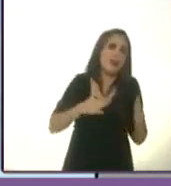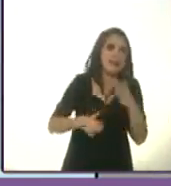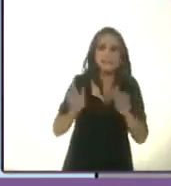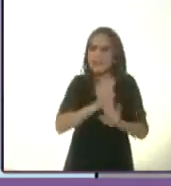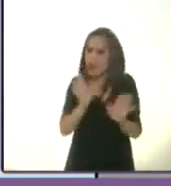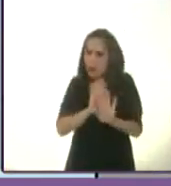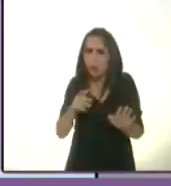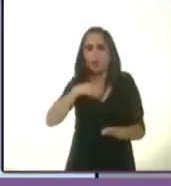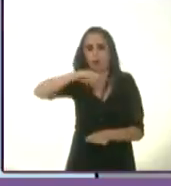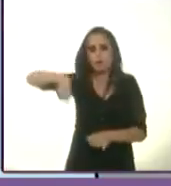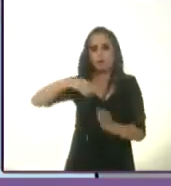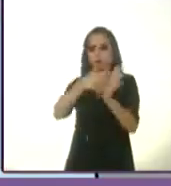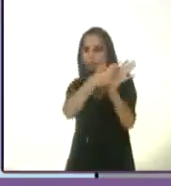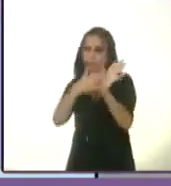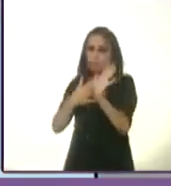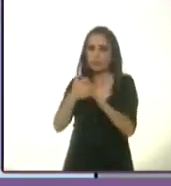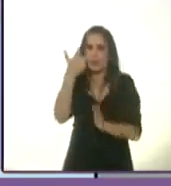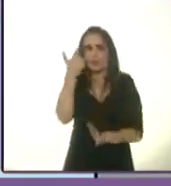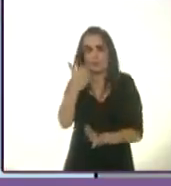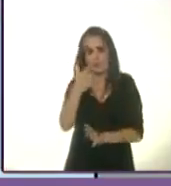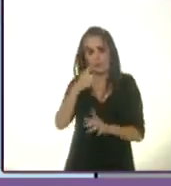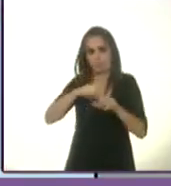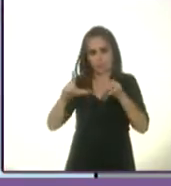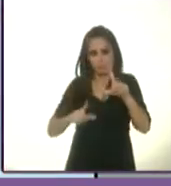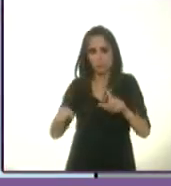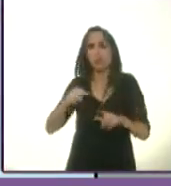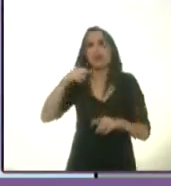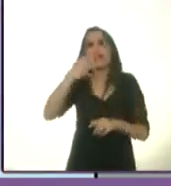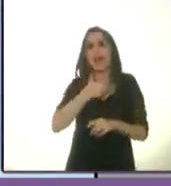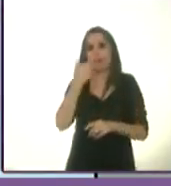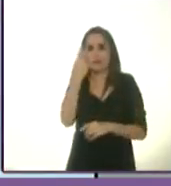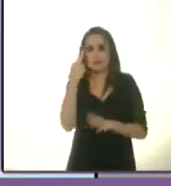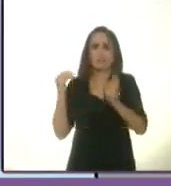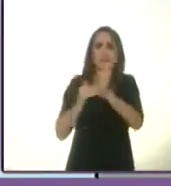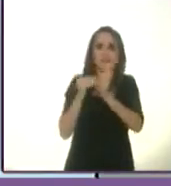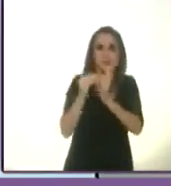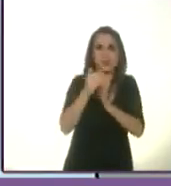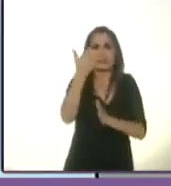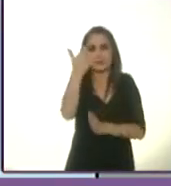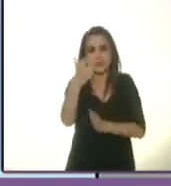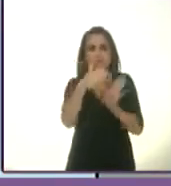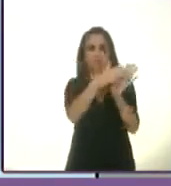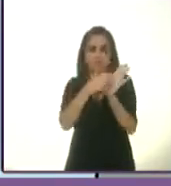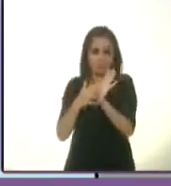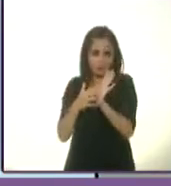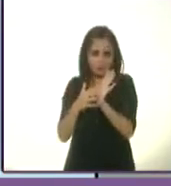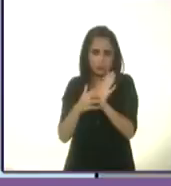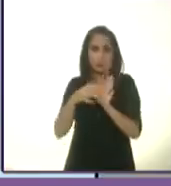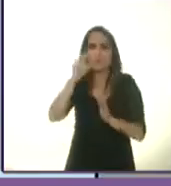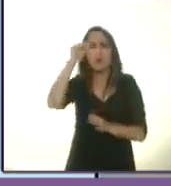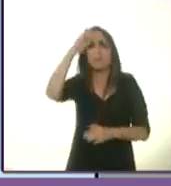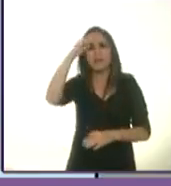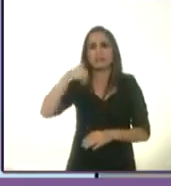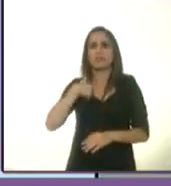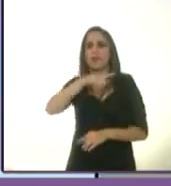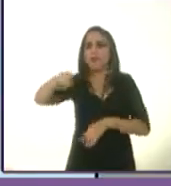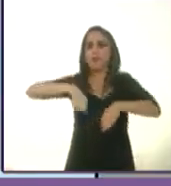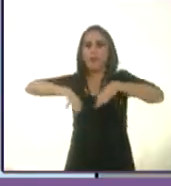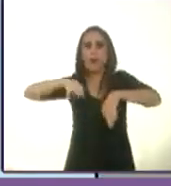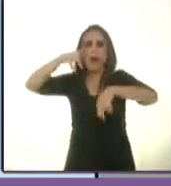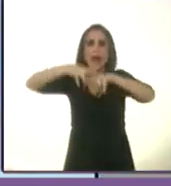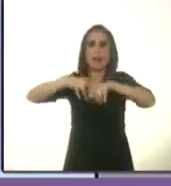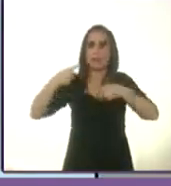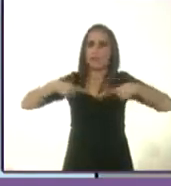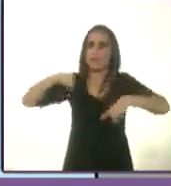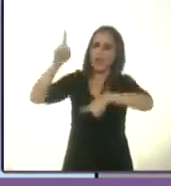la austeridad republicana vamos a ahorrar con ello 25 mil millones de pesos por cierto no tiene nada que ver con quitarle los puestos a los trabajadores